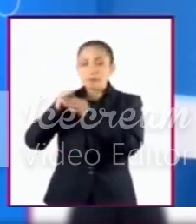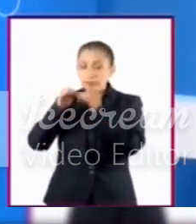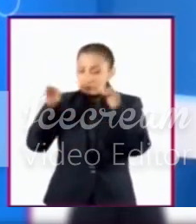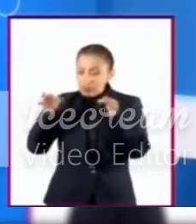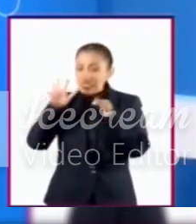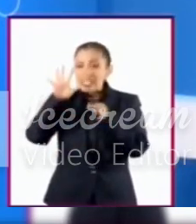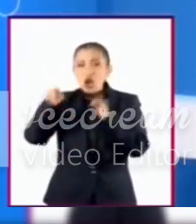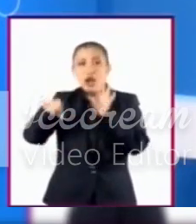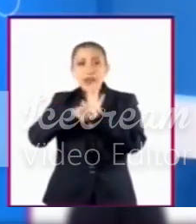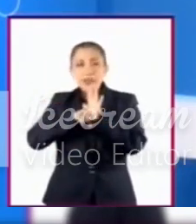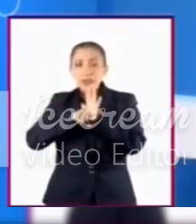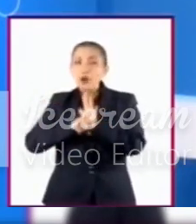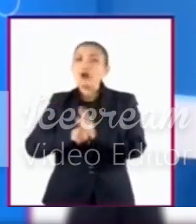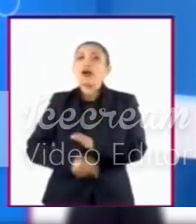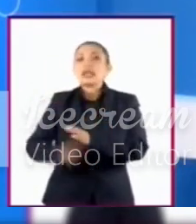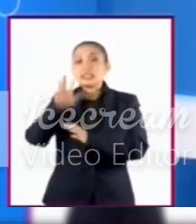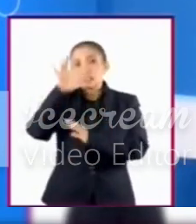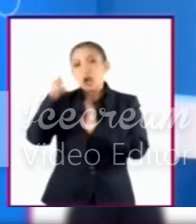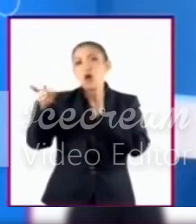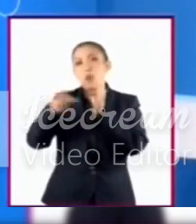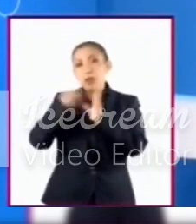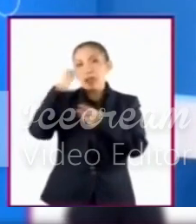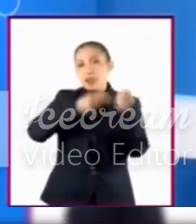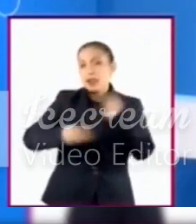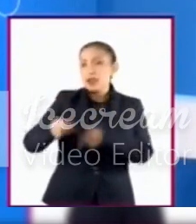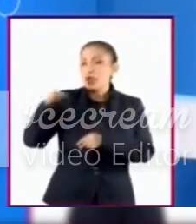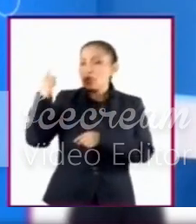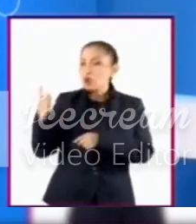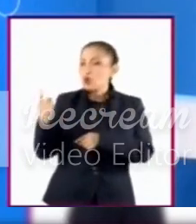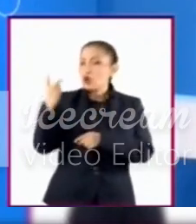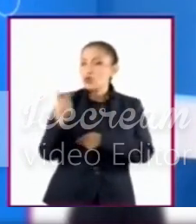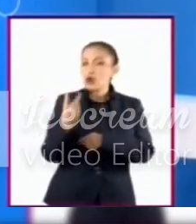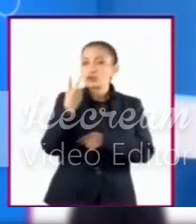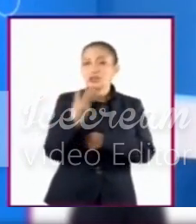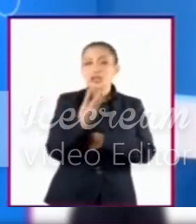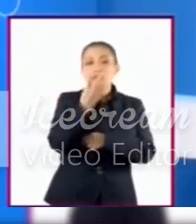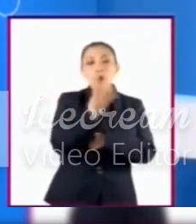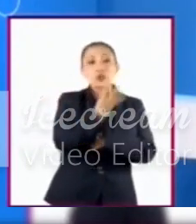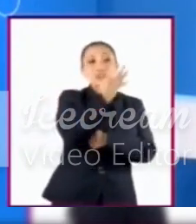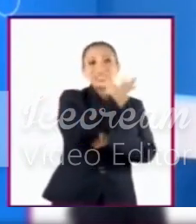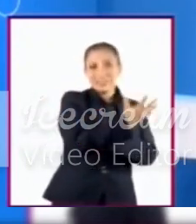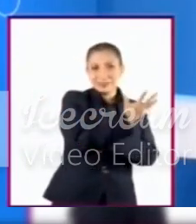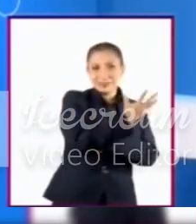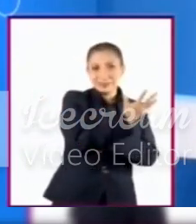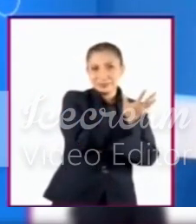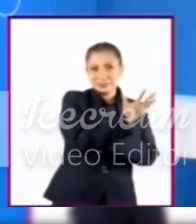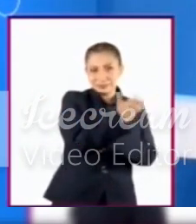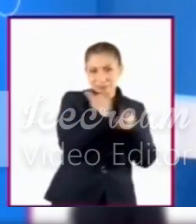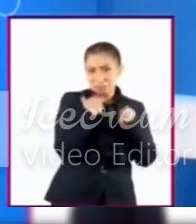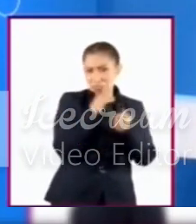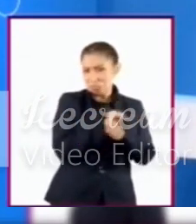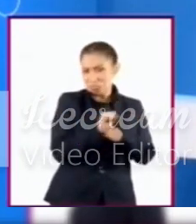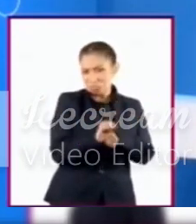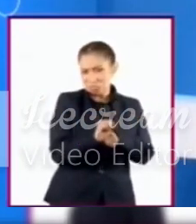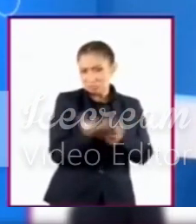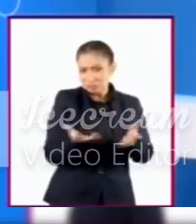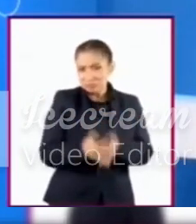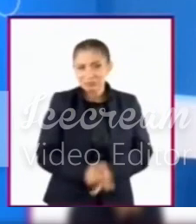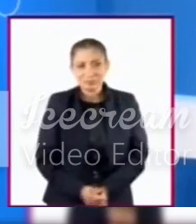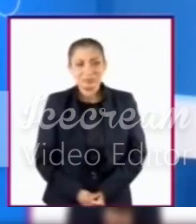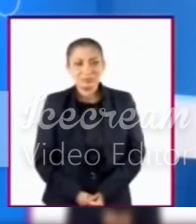obtiene 5 negativo, entonces se retrocederá brincando 5 lugares. Sencillo, ¿no lo